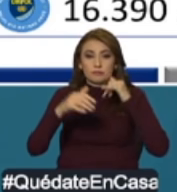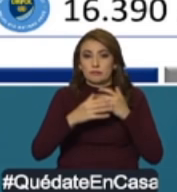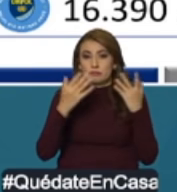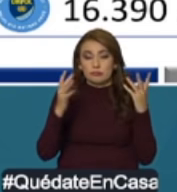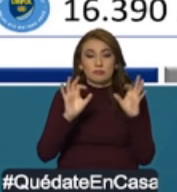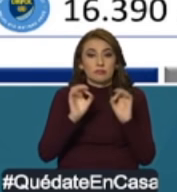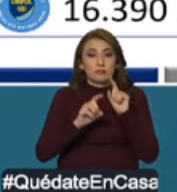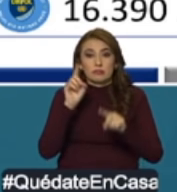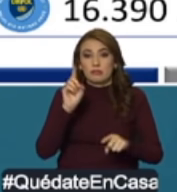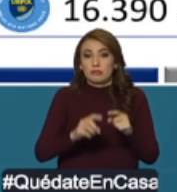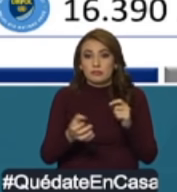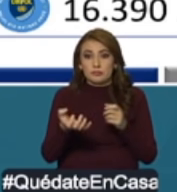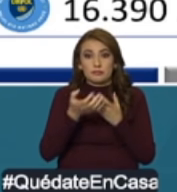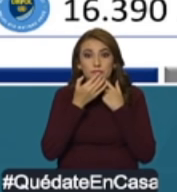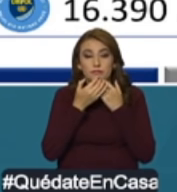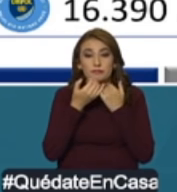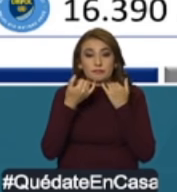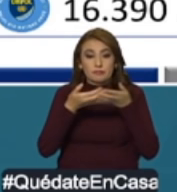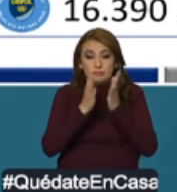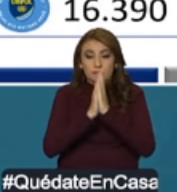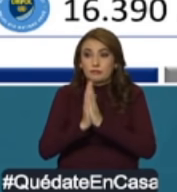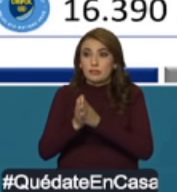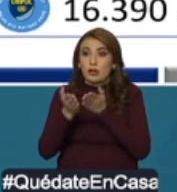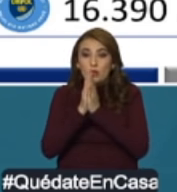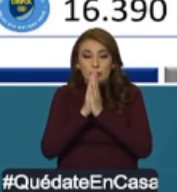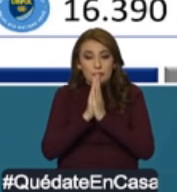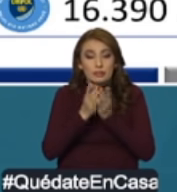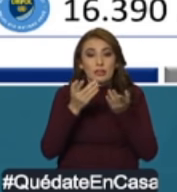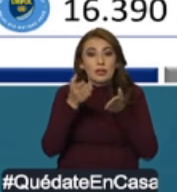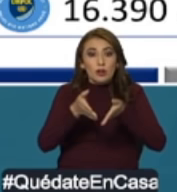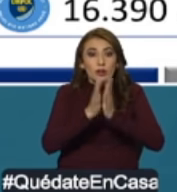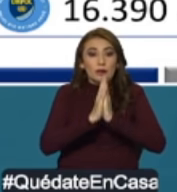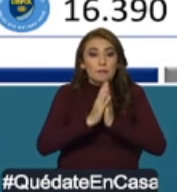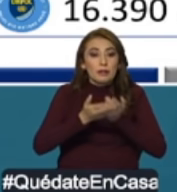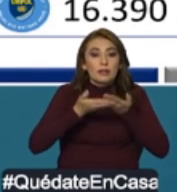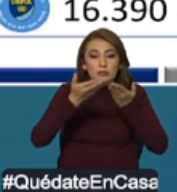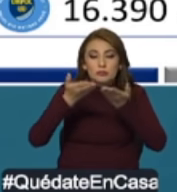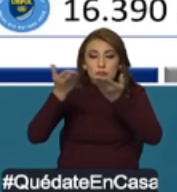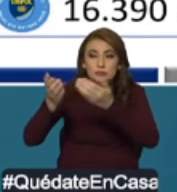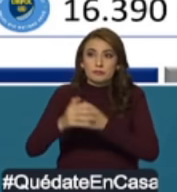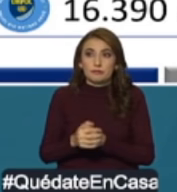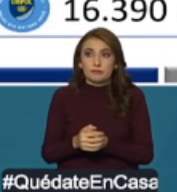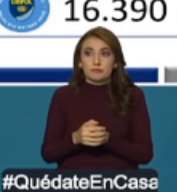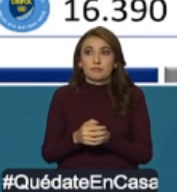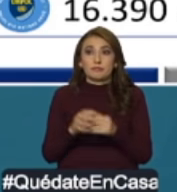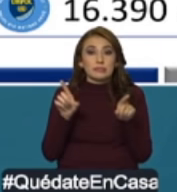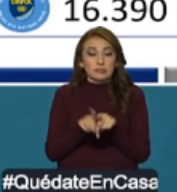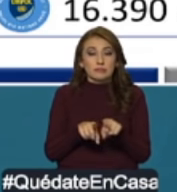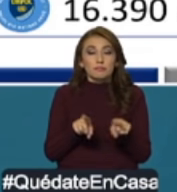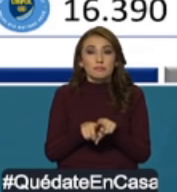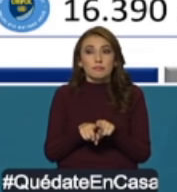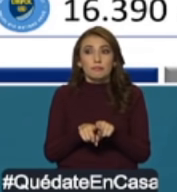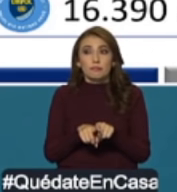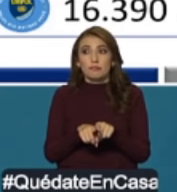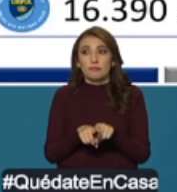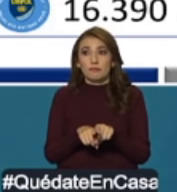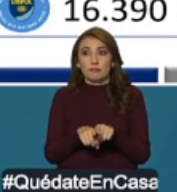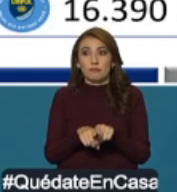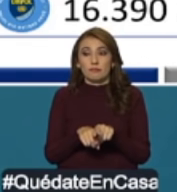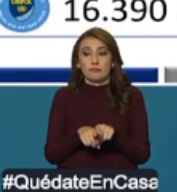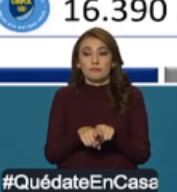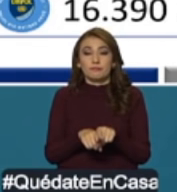uniformada si así lo requería. Hemos hecho también dentro del periodo de la gestión